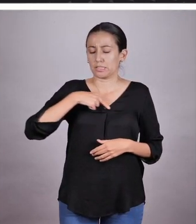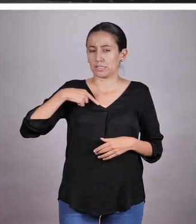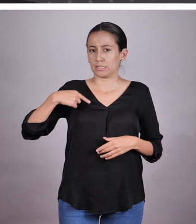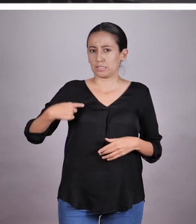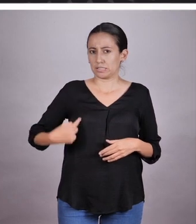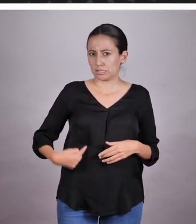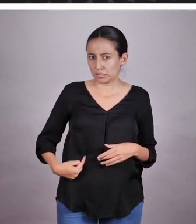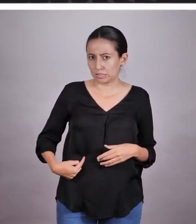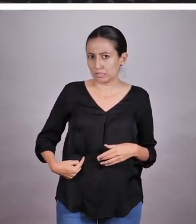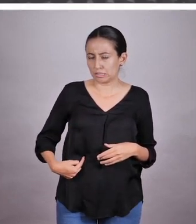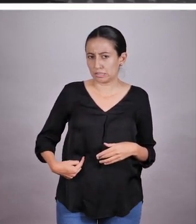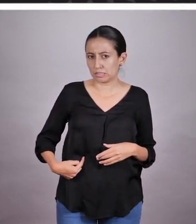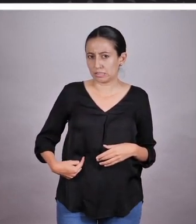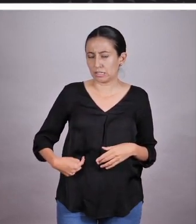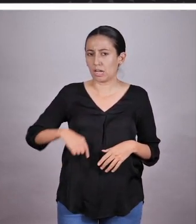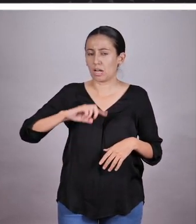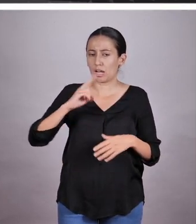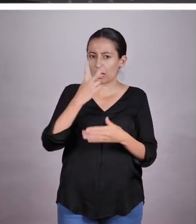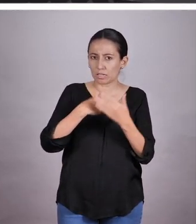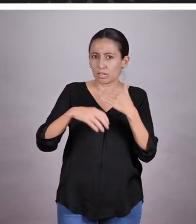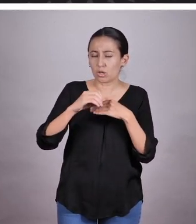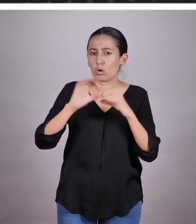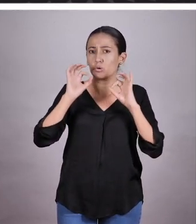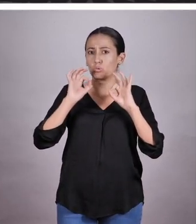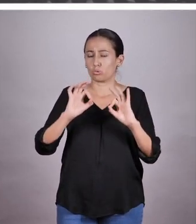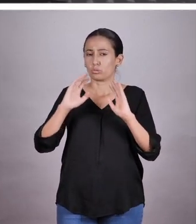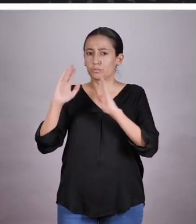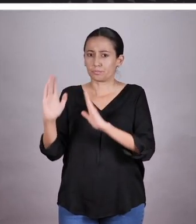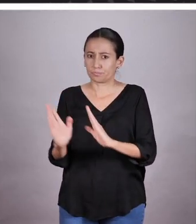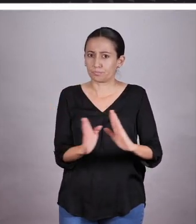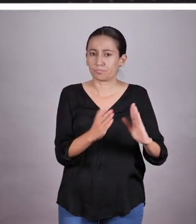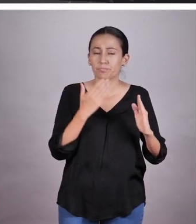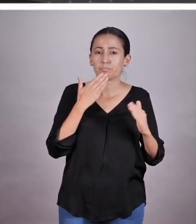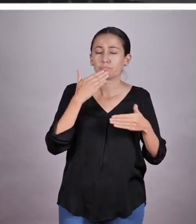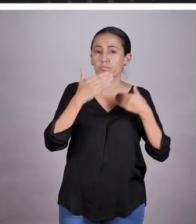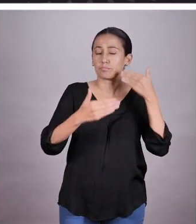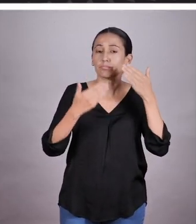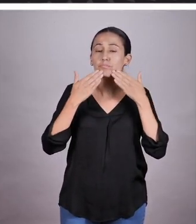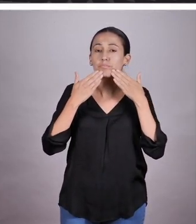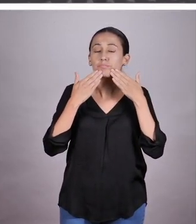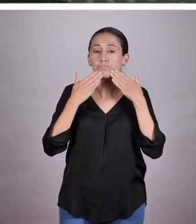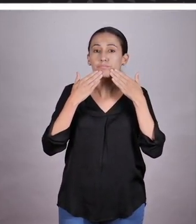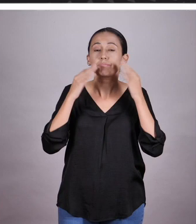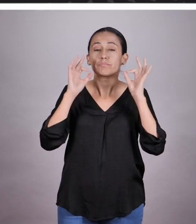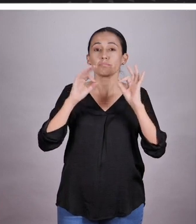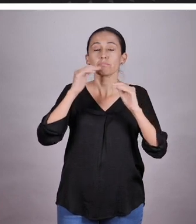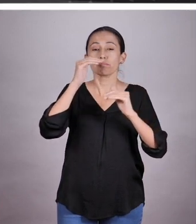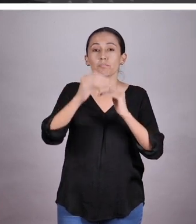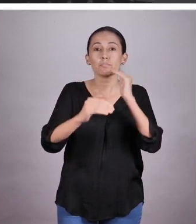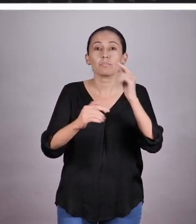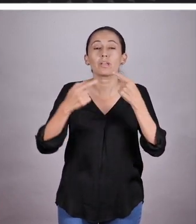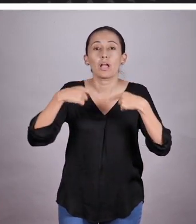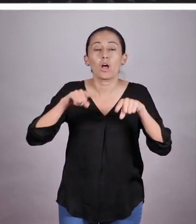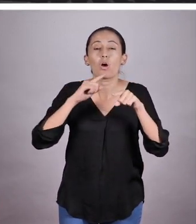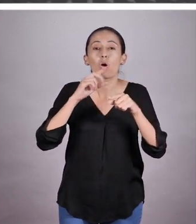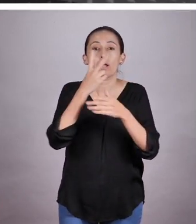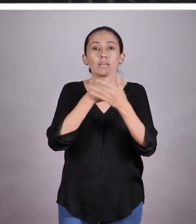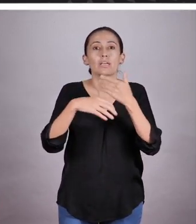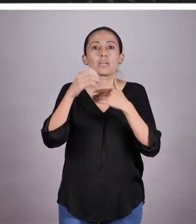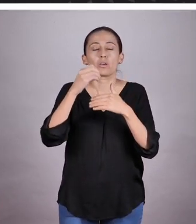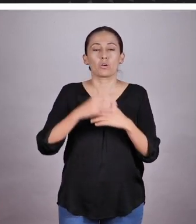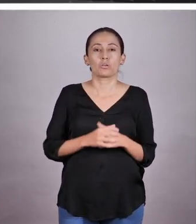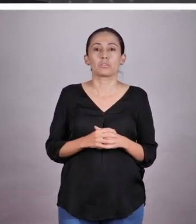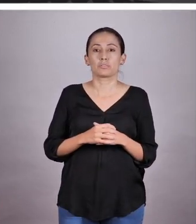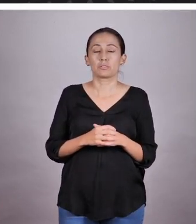una política de hijo único? Esto significa que la ley solo permitía a las parejas tener un hijo o hija.